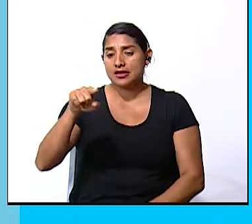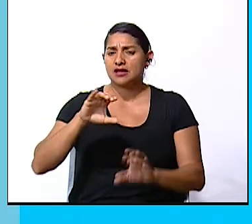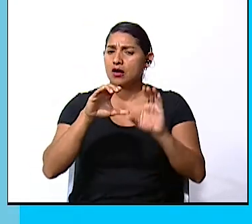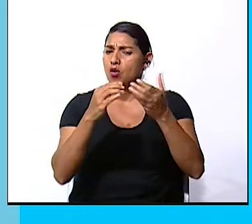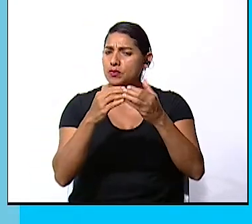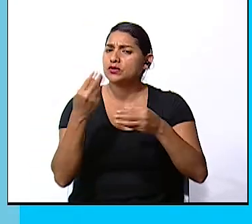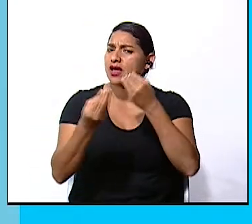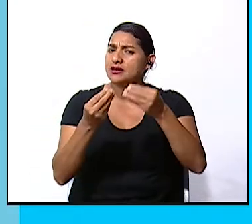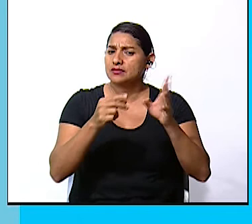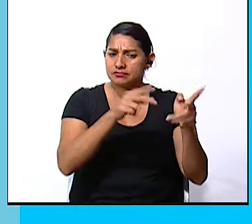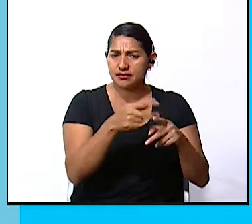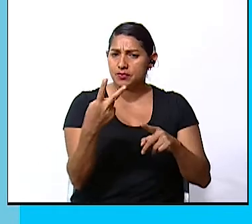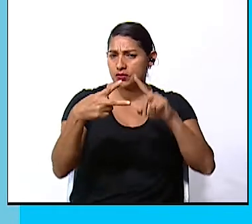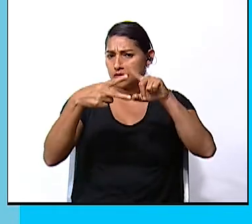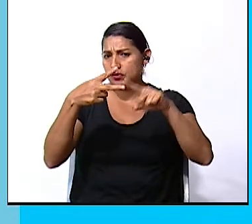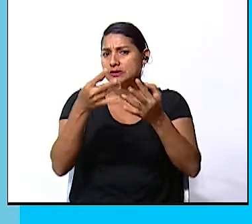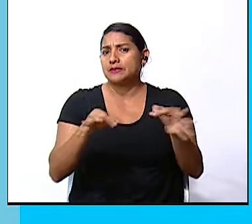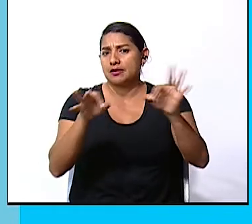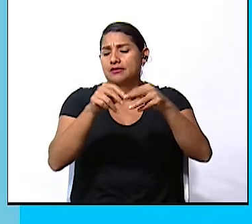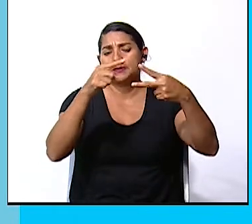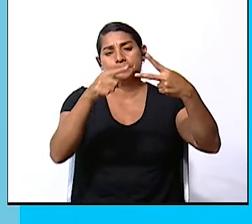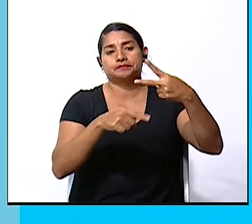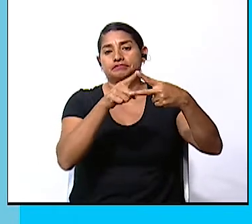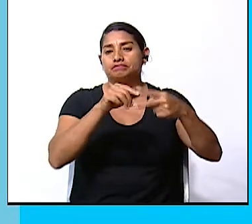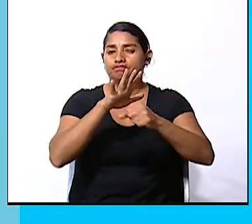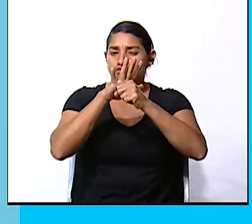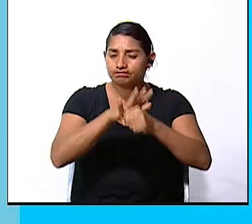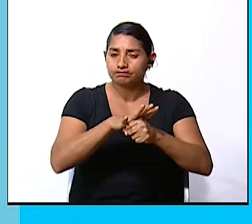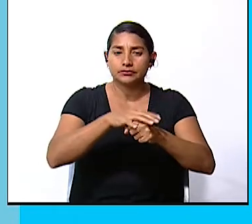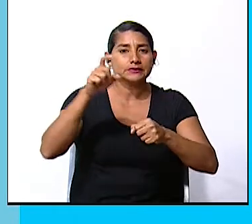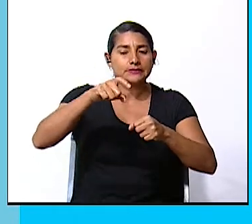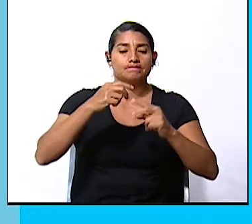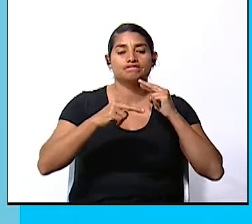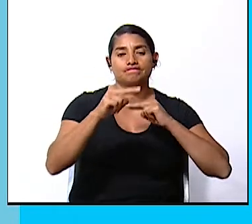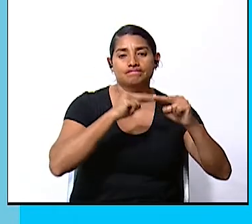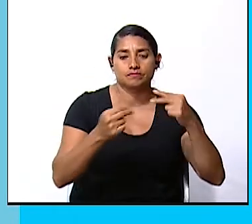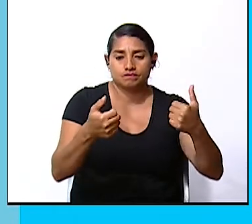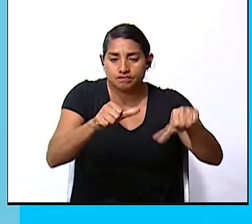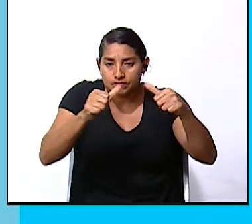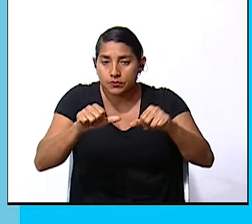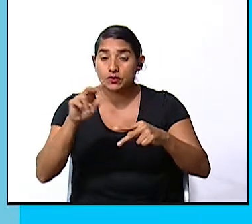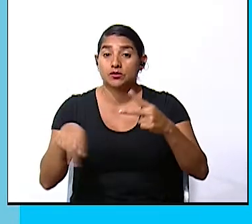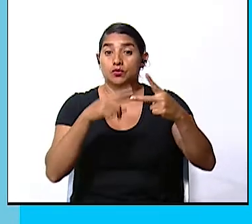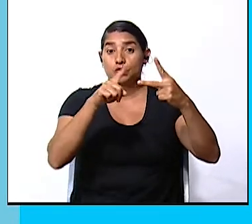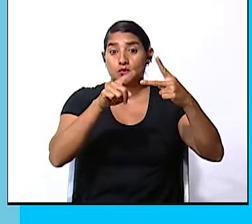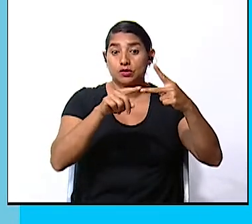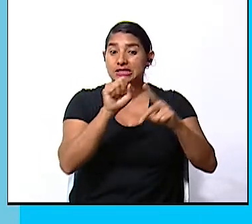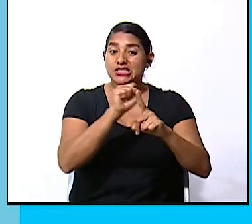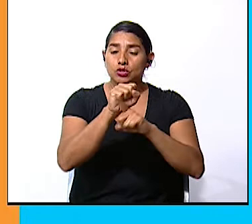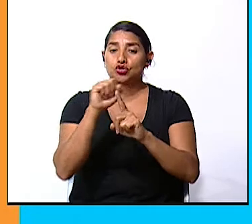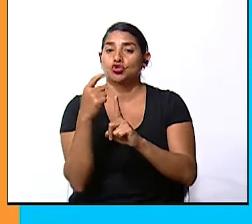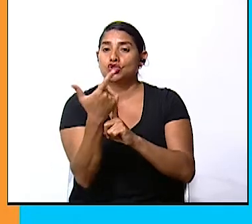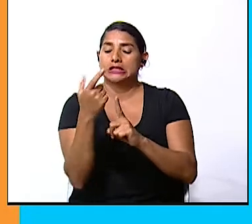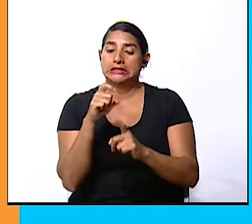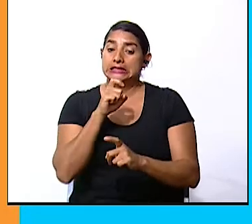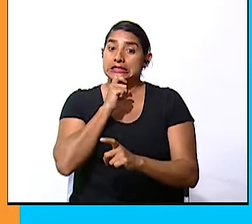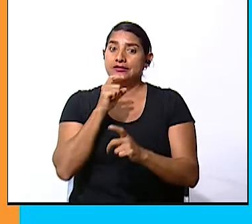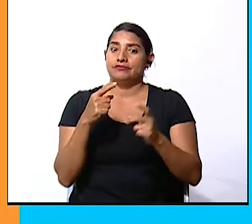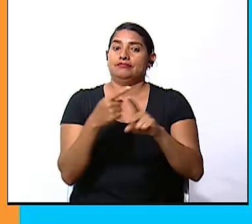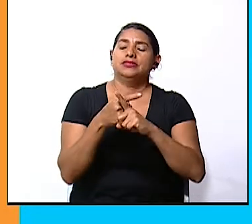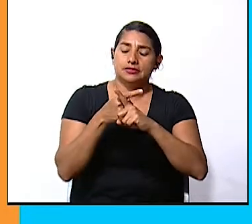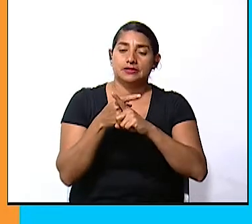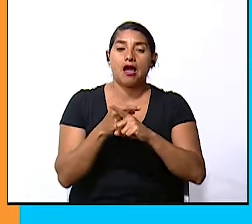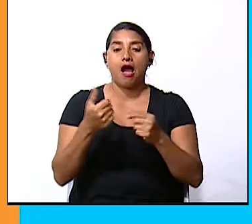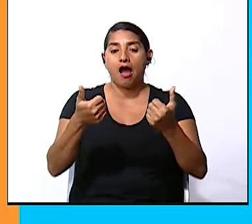comisión se vieron dos elementos claves. Primero, la obligada y necesaria negociación de acuerdos y segundo, la situación social compleja. El Pacto